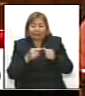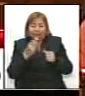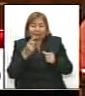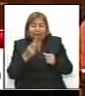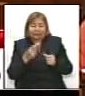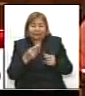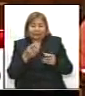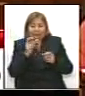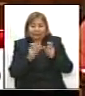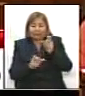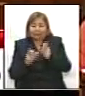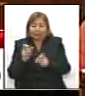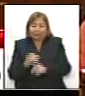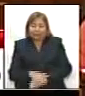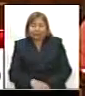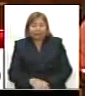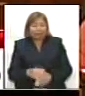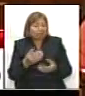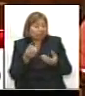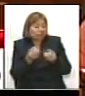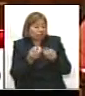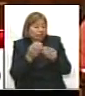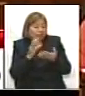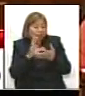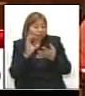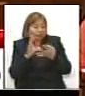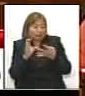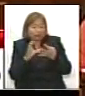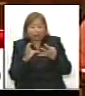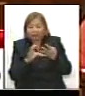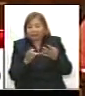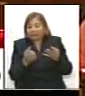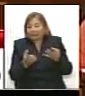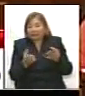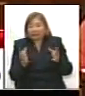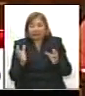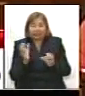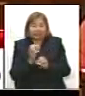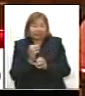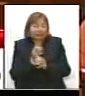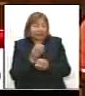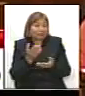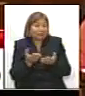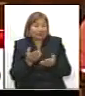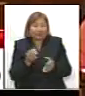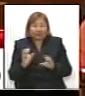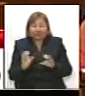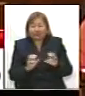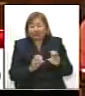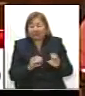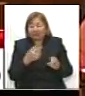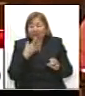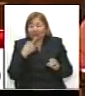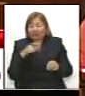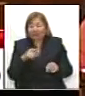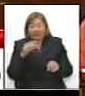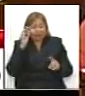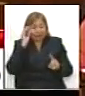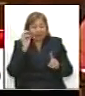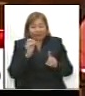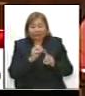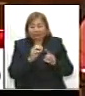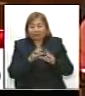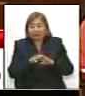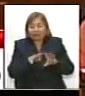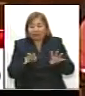de participantes con determinadas características y eso reduciría la posibilidad de acción. Entonces, esto tenía como objetivo más bien